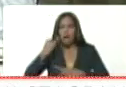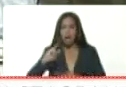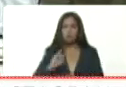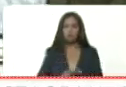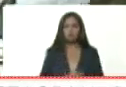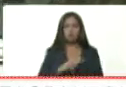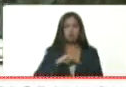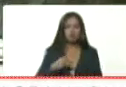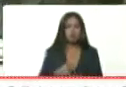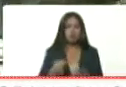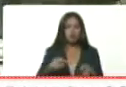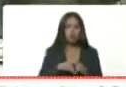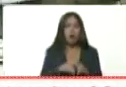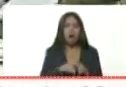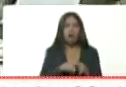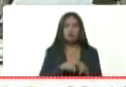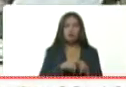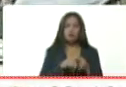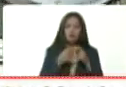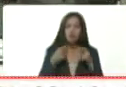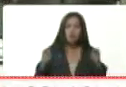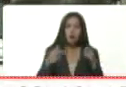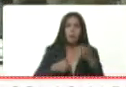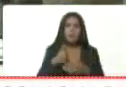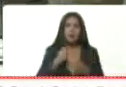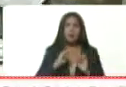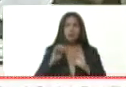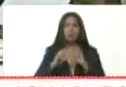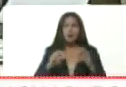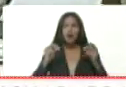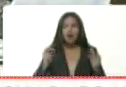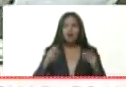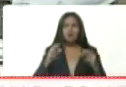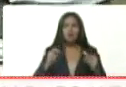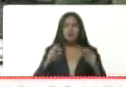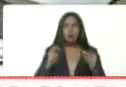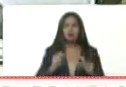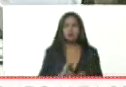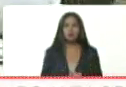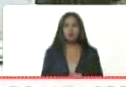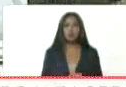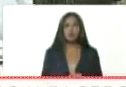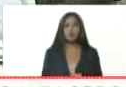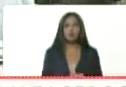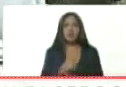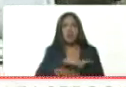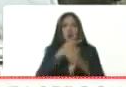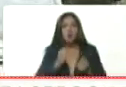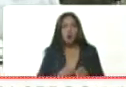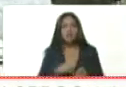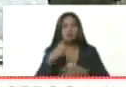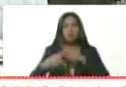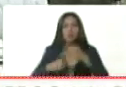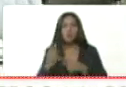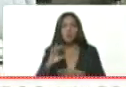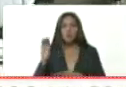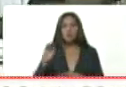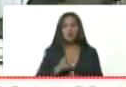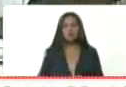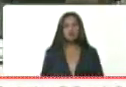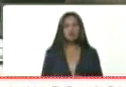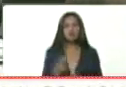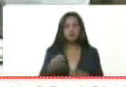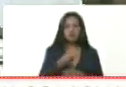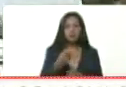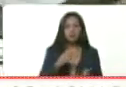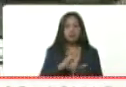tenemos que ir a una expansión a una activación de las fuerzas productivas del país buscando